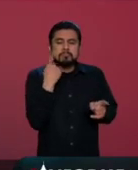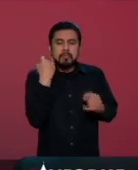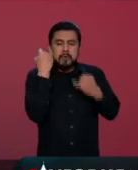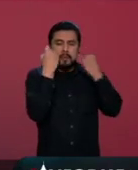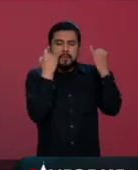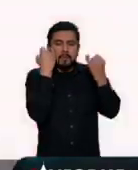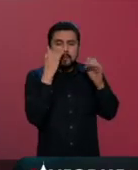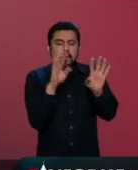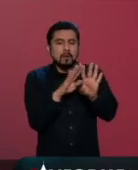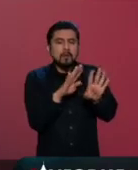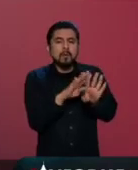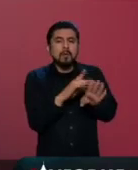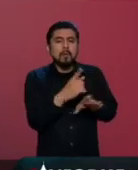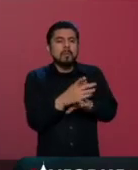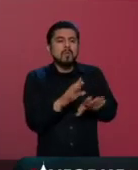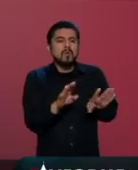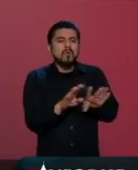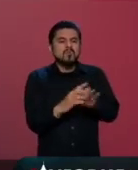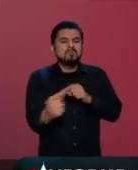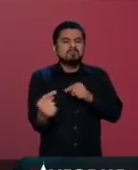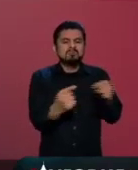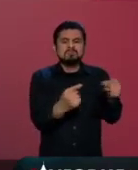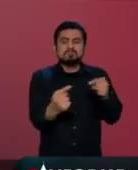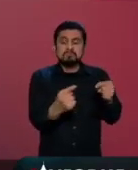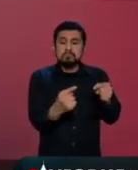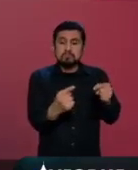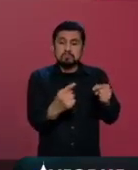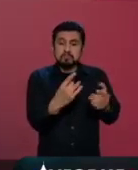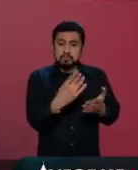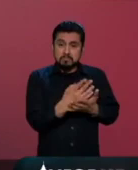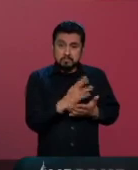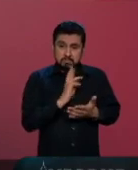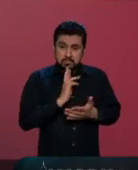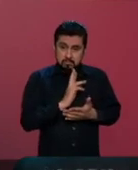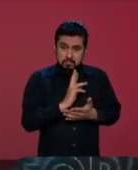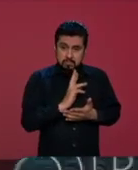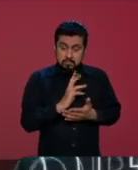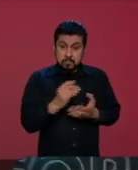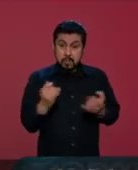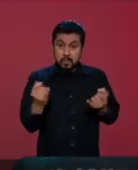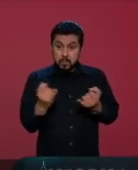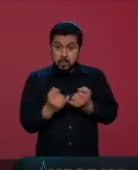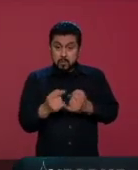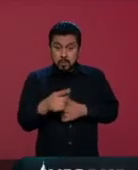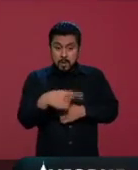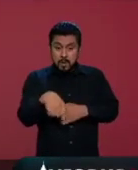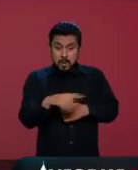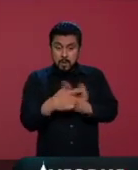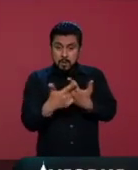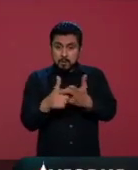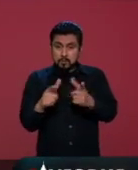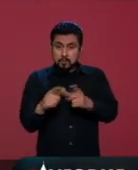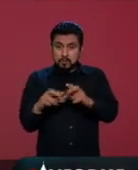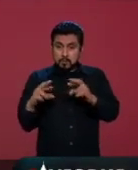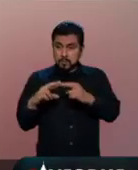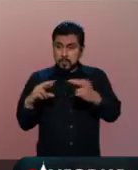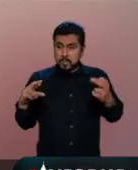del talión, incluso hasta a los religiosos, con todo respeto,